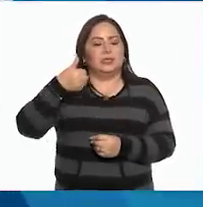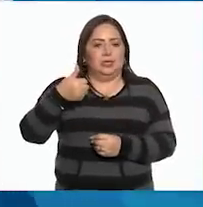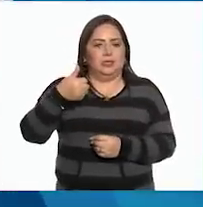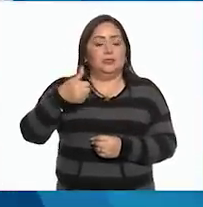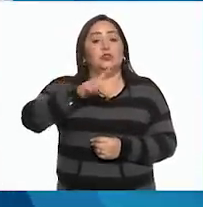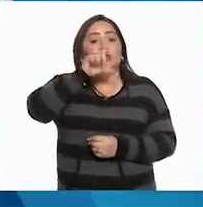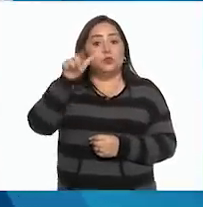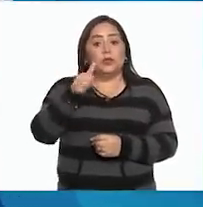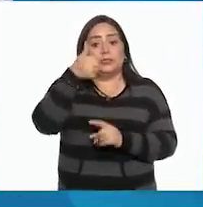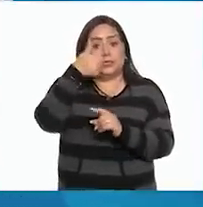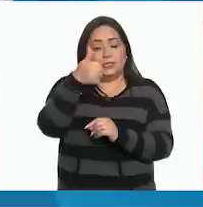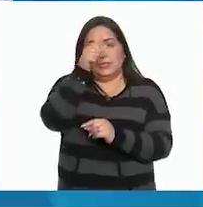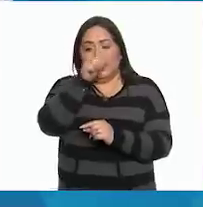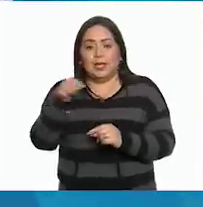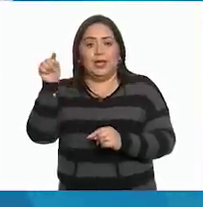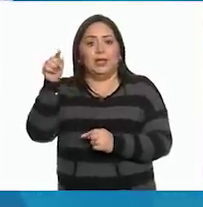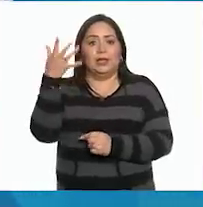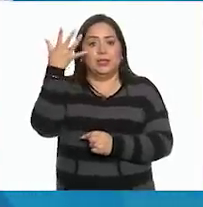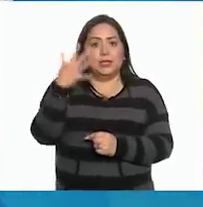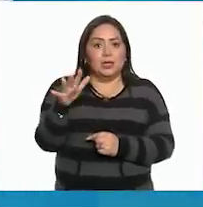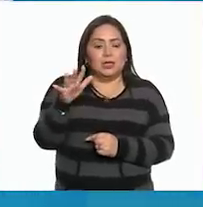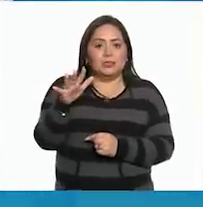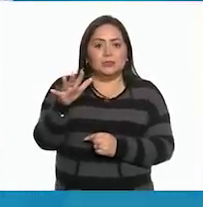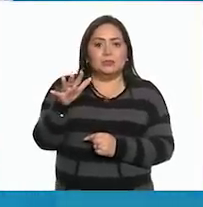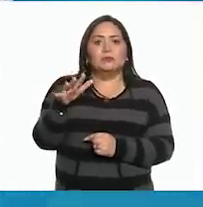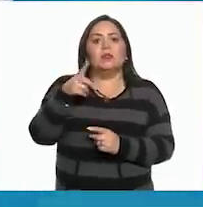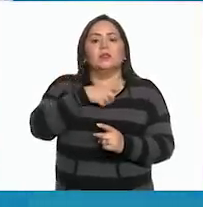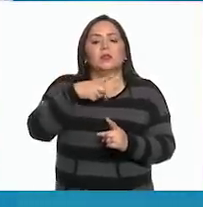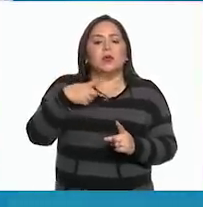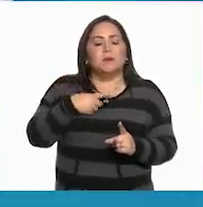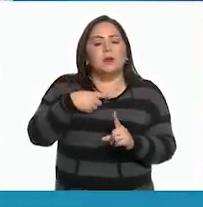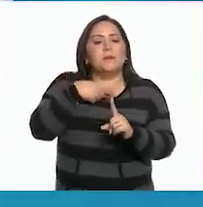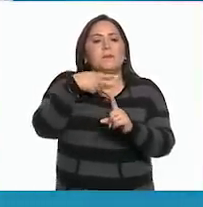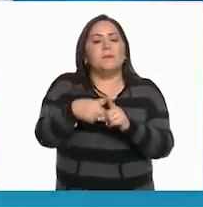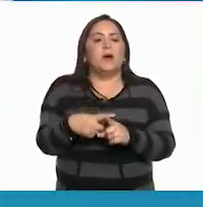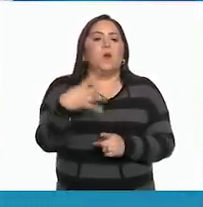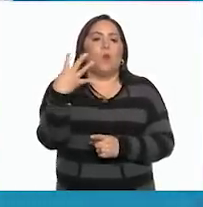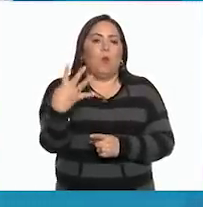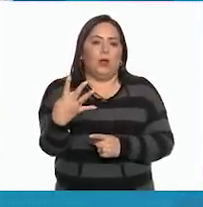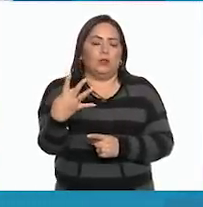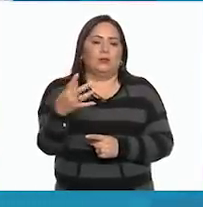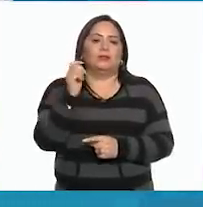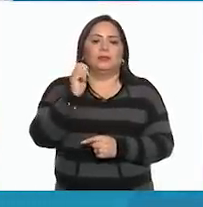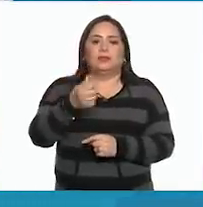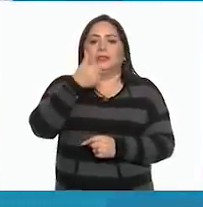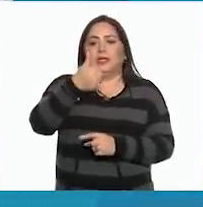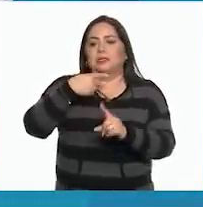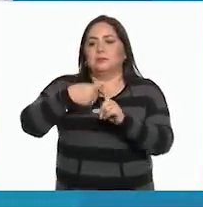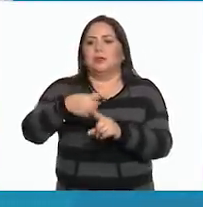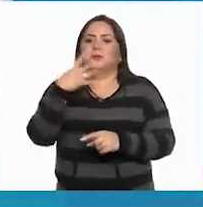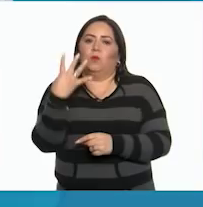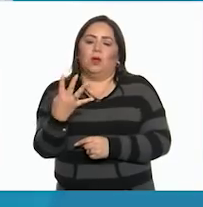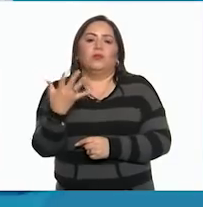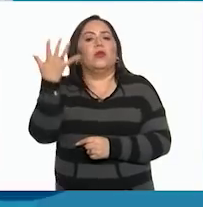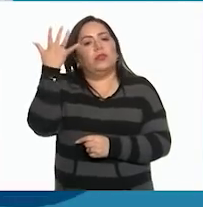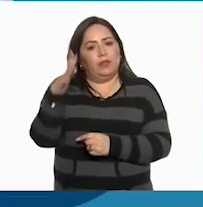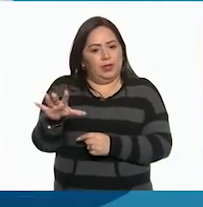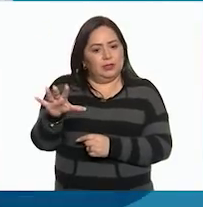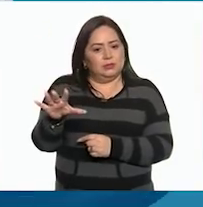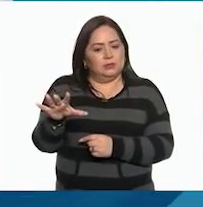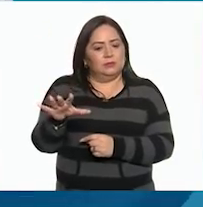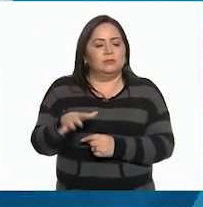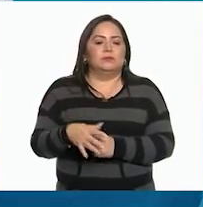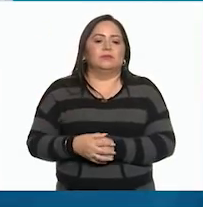3 más 3 son 6. Y luego del 6 al 10 debo sumar 4. 6 más 4,